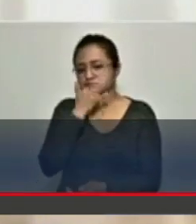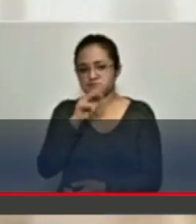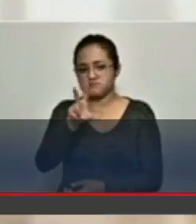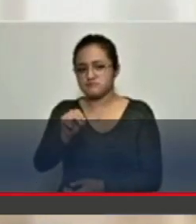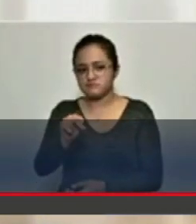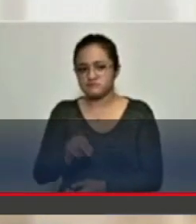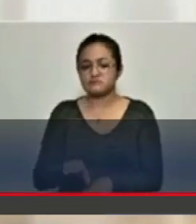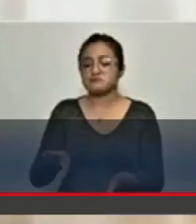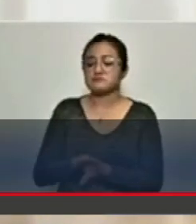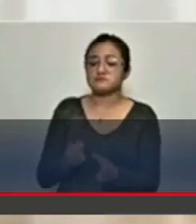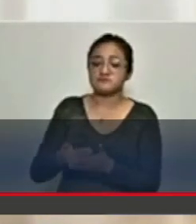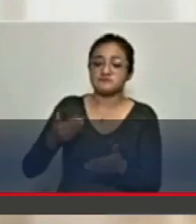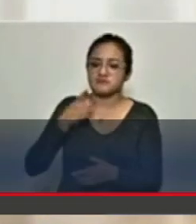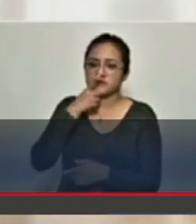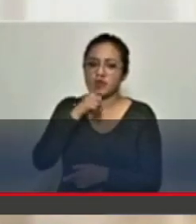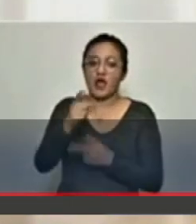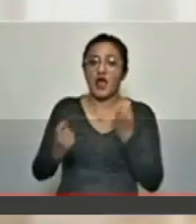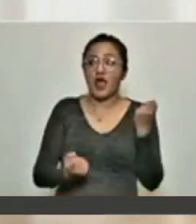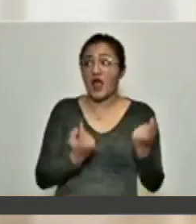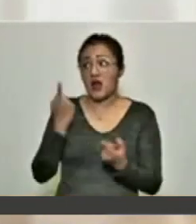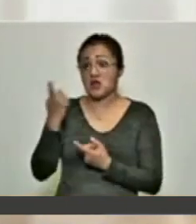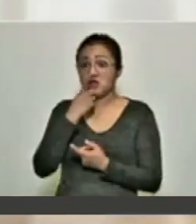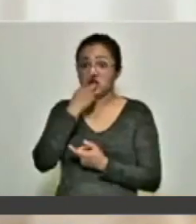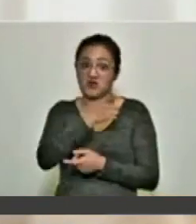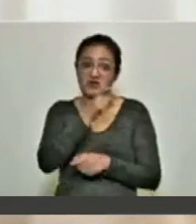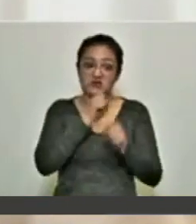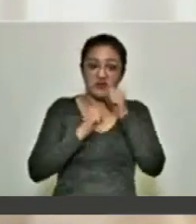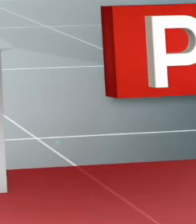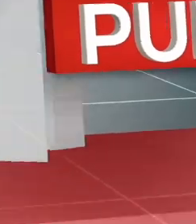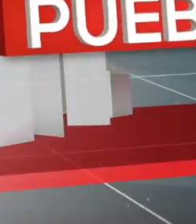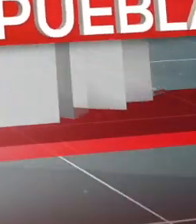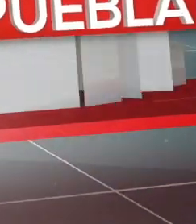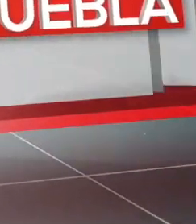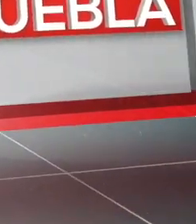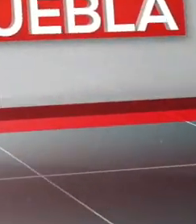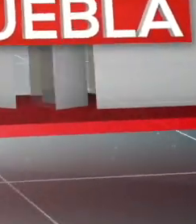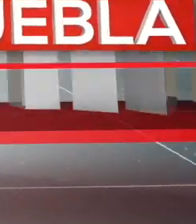como ya algún vividor lo dijo sí no